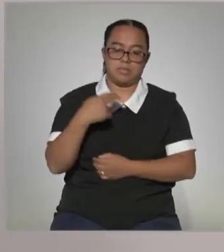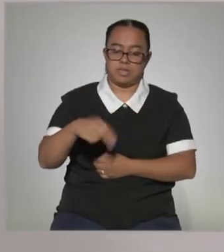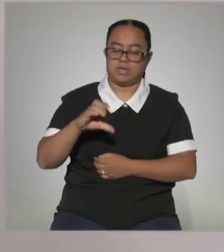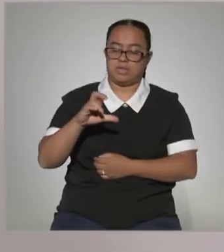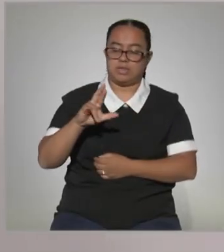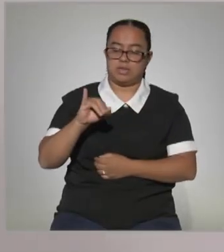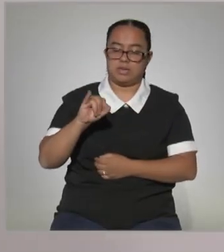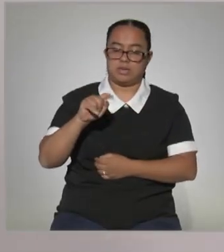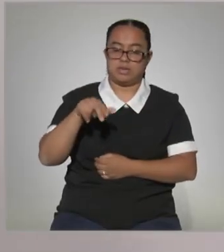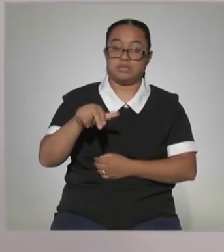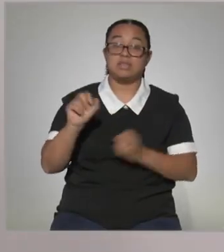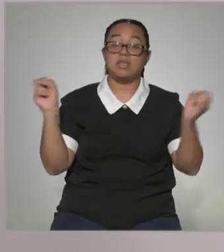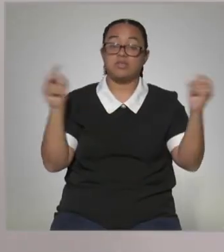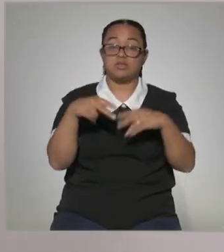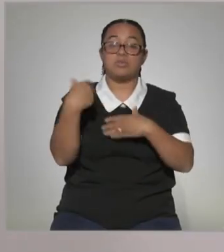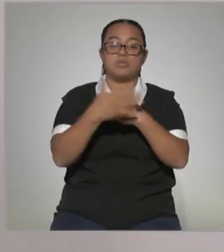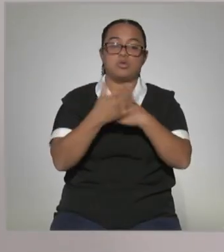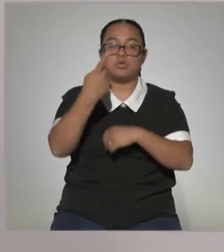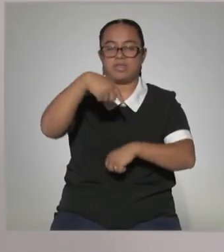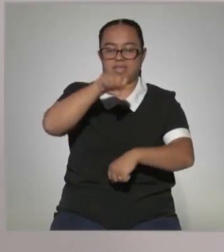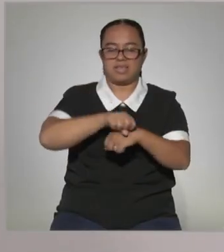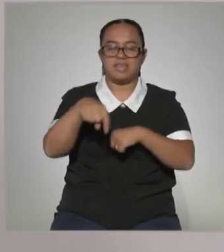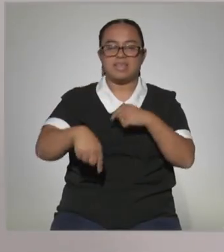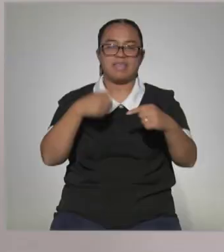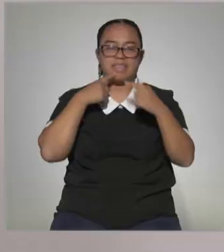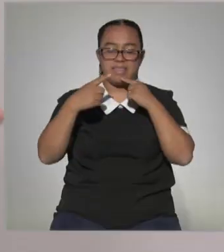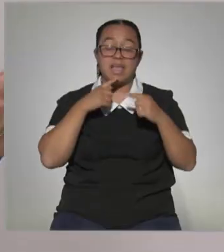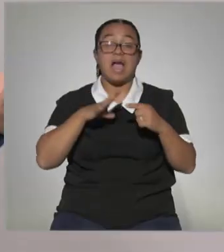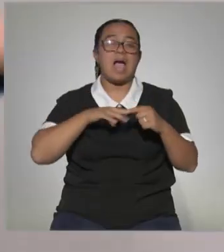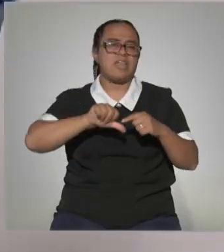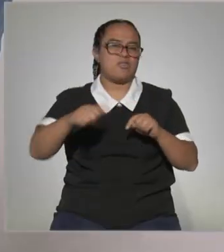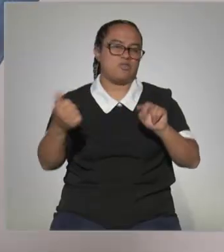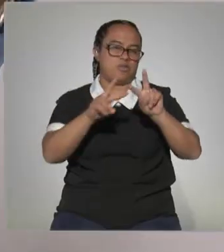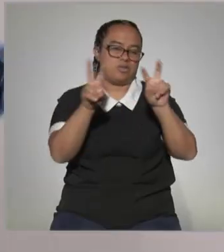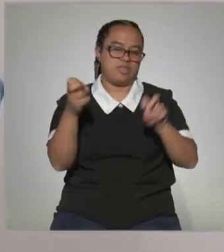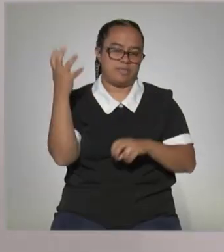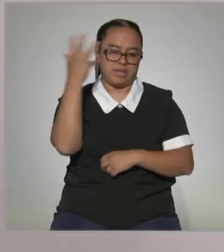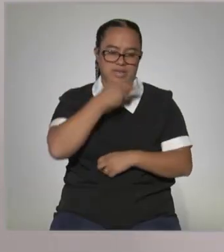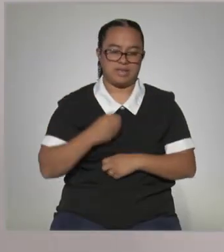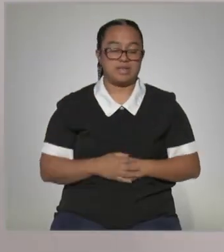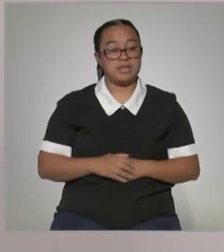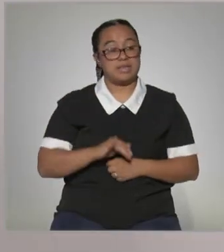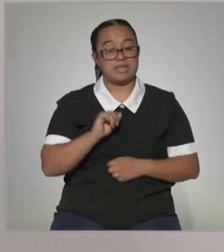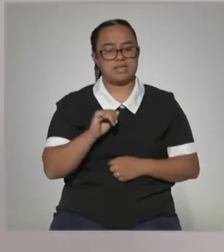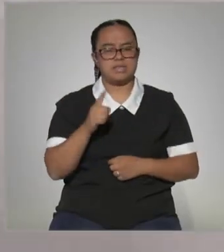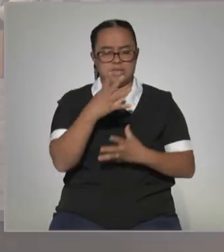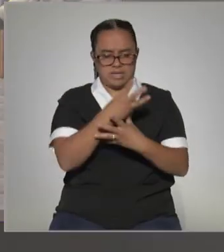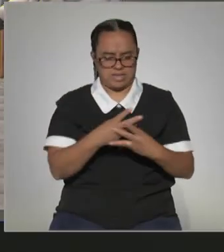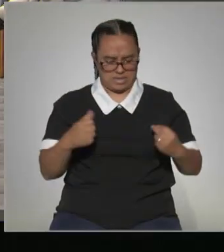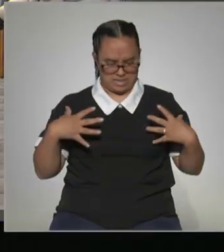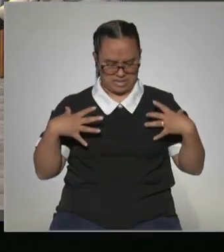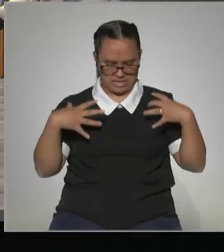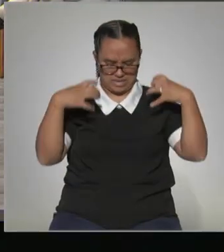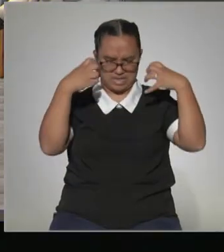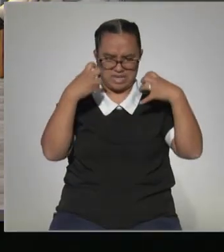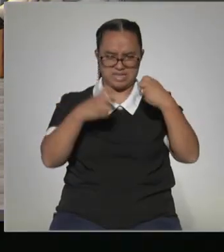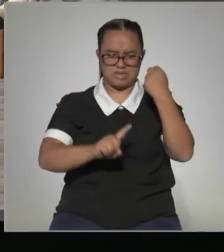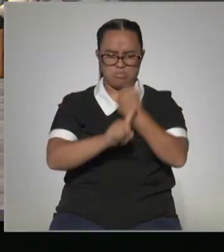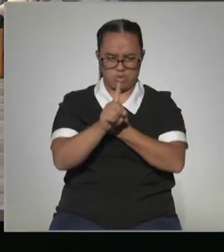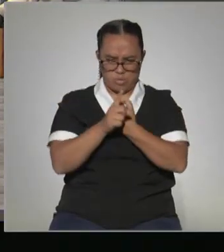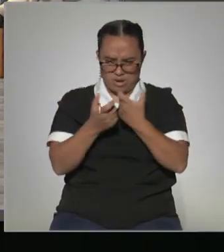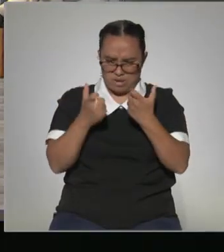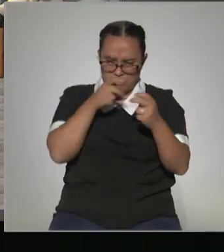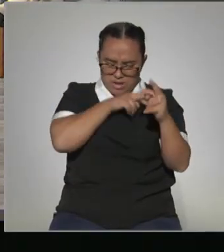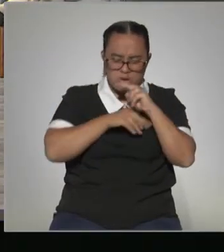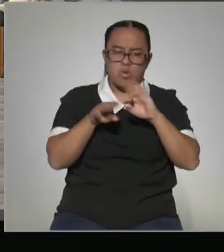Cristina Jauregui. Nos vemos la próxima semana aquí en Diálogos con otro maravilloso programa. Dianita. Supera el estrés de una crisis